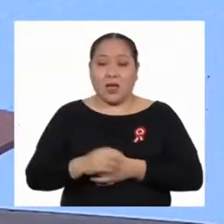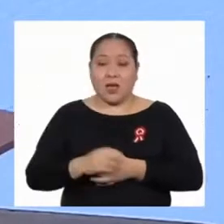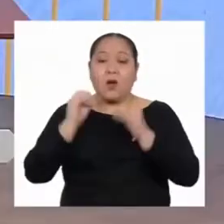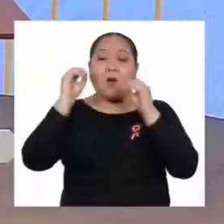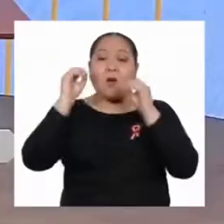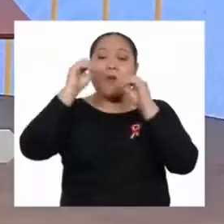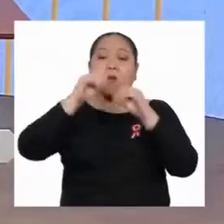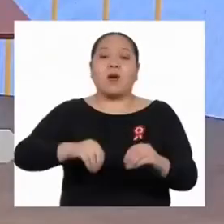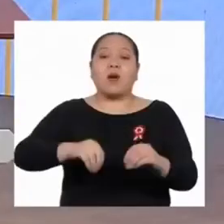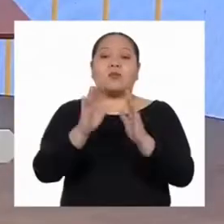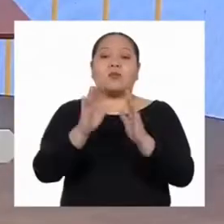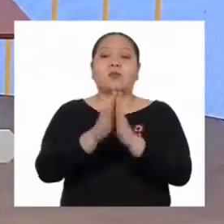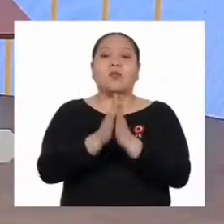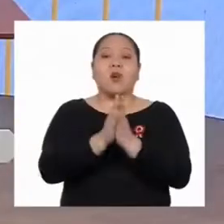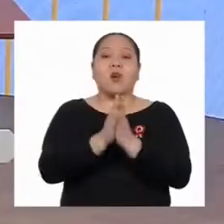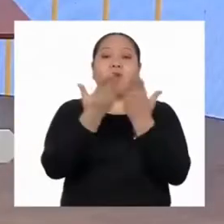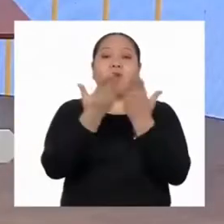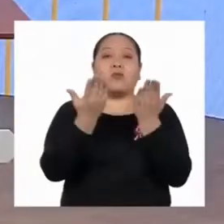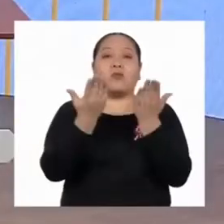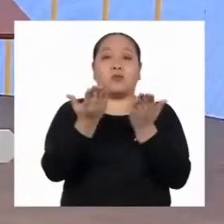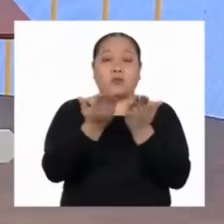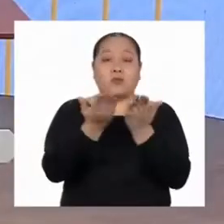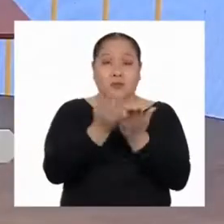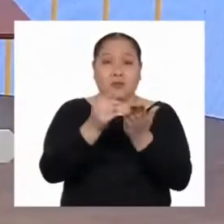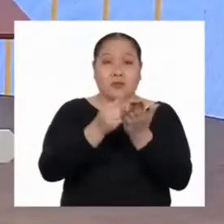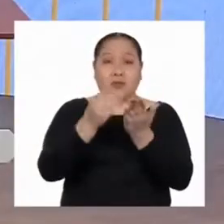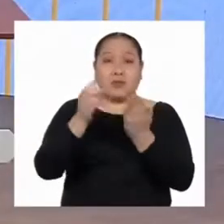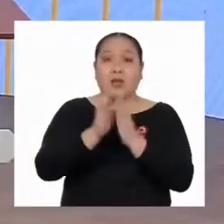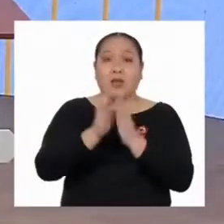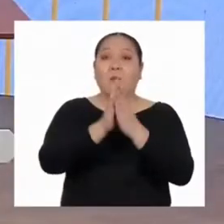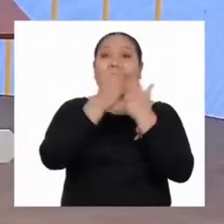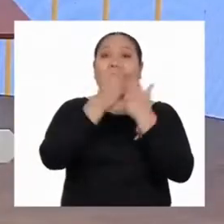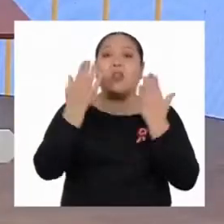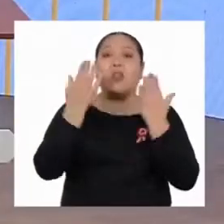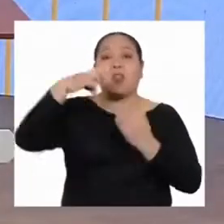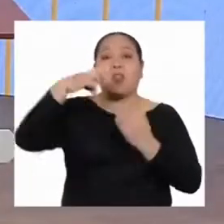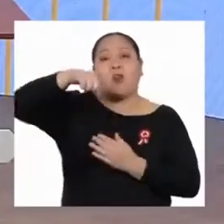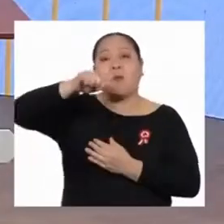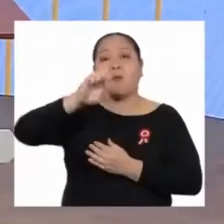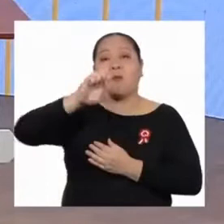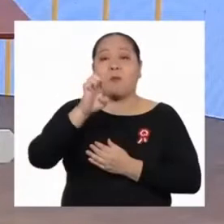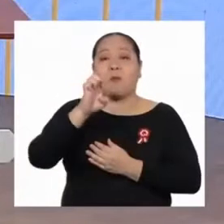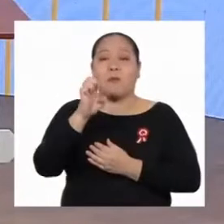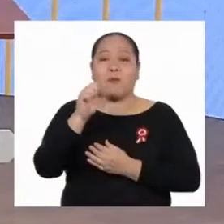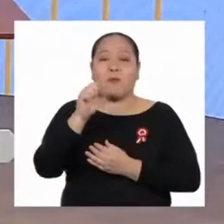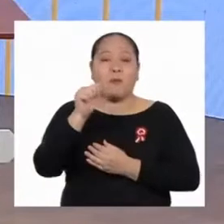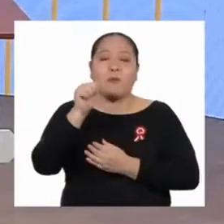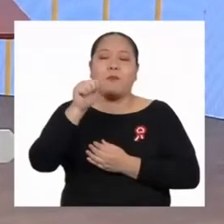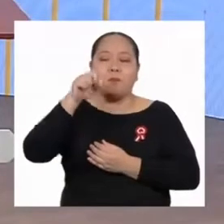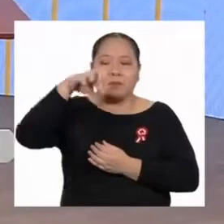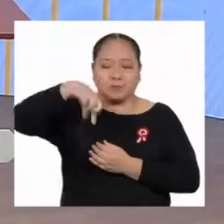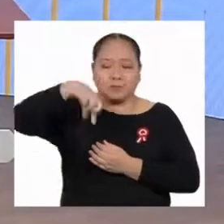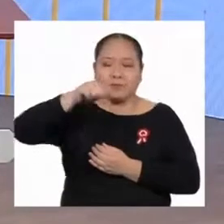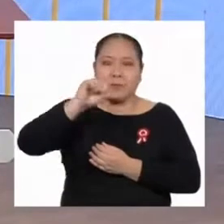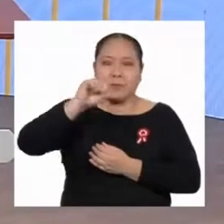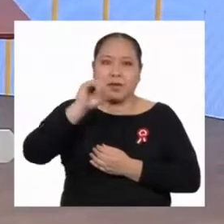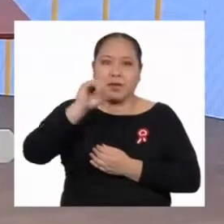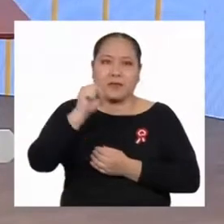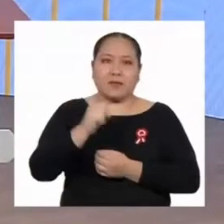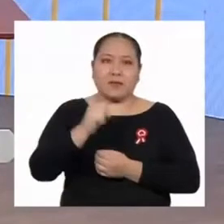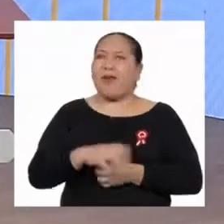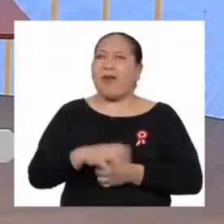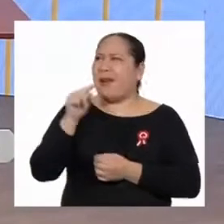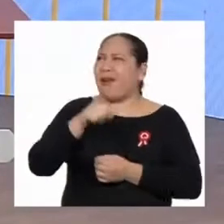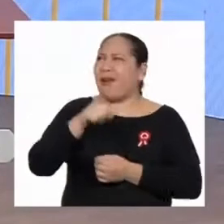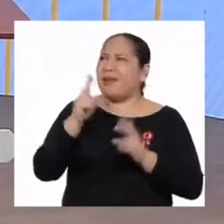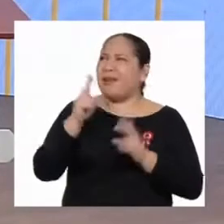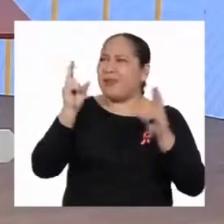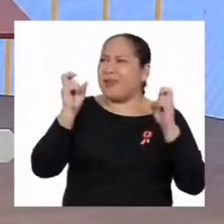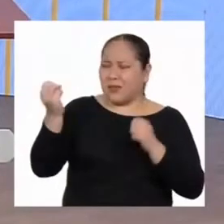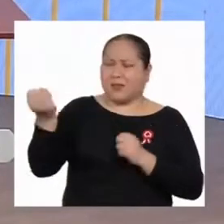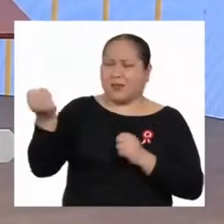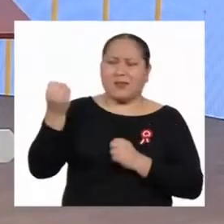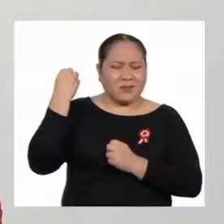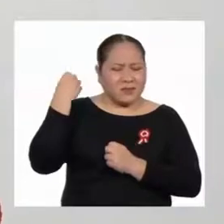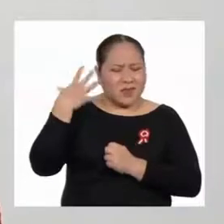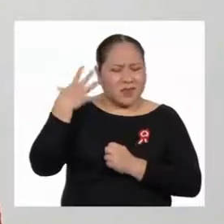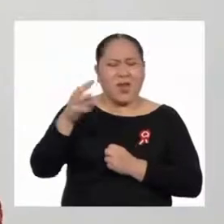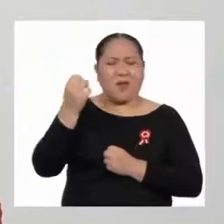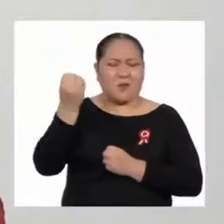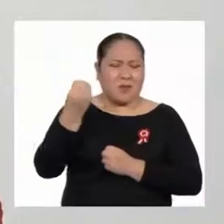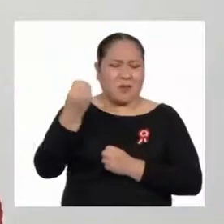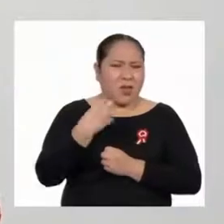Felicitas, desde el título ya me quedó clarísimo por qué no podemos dejar que este problema siga